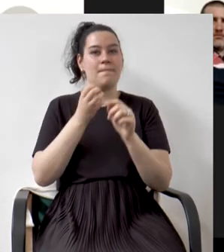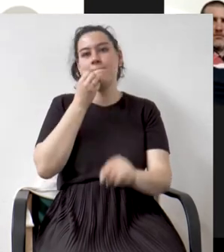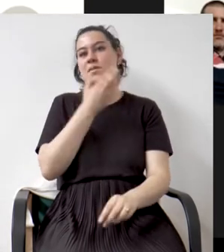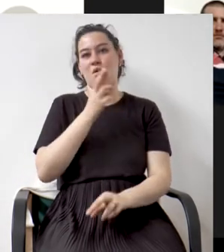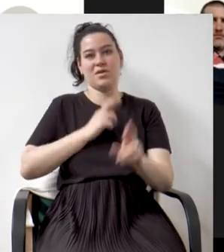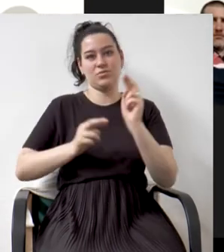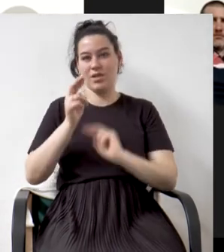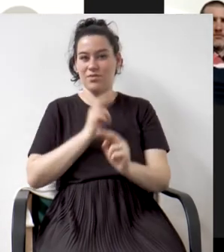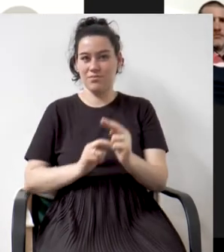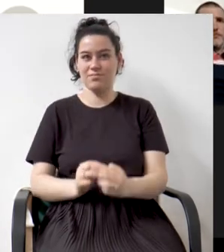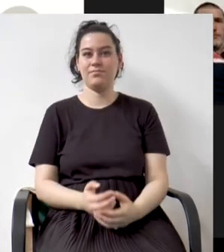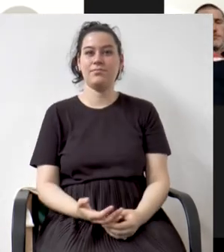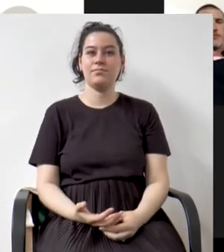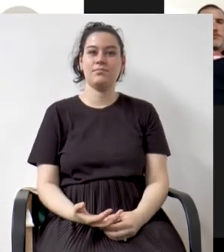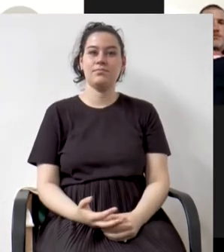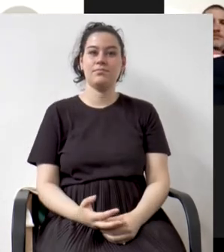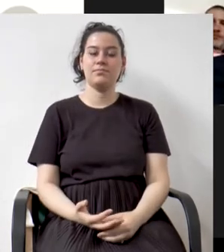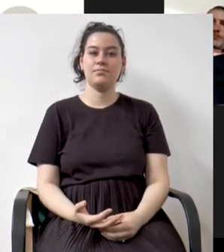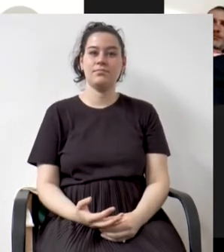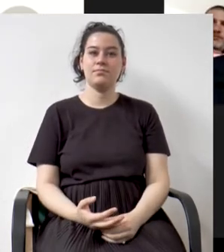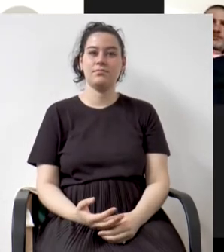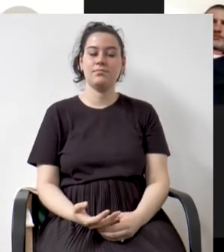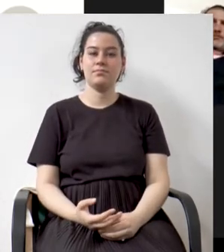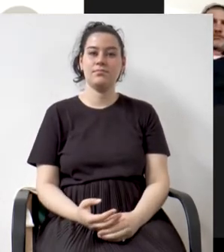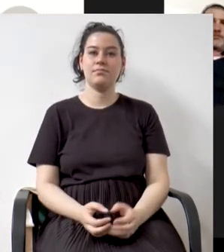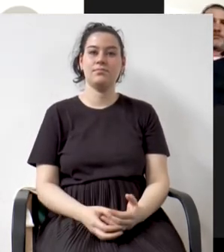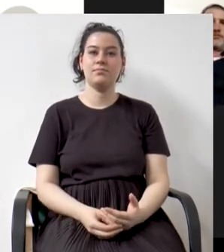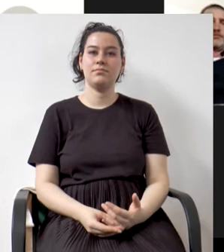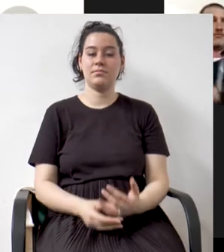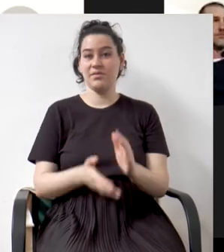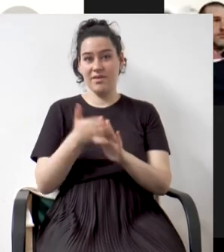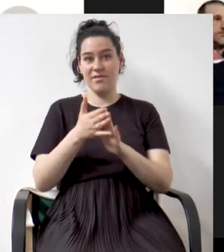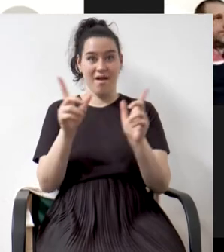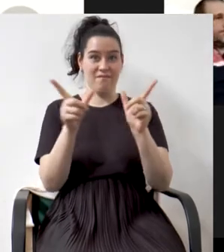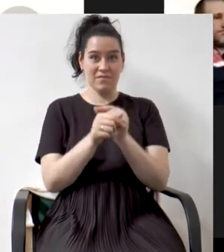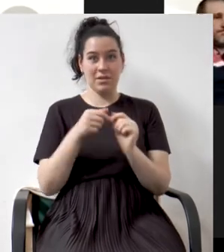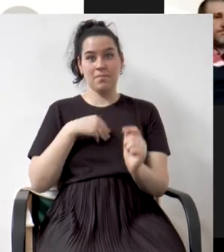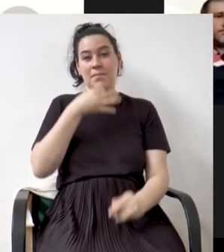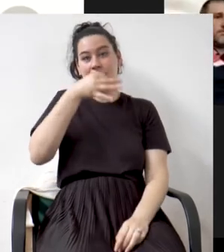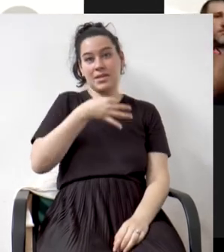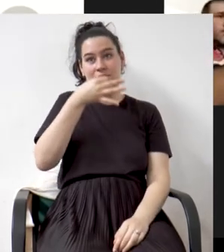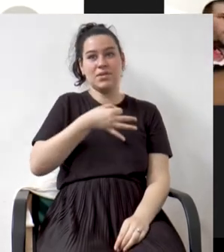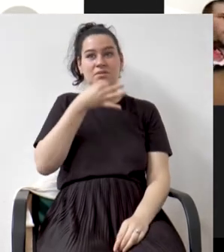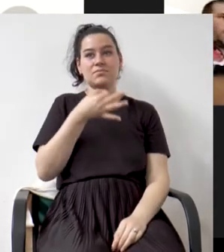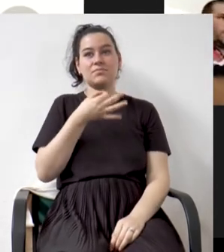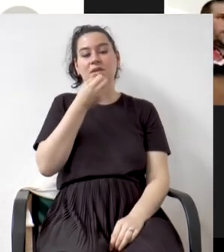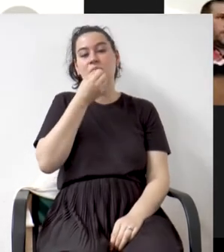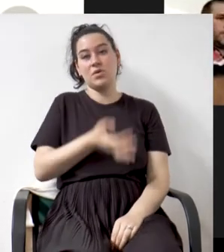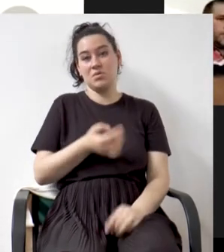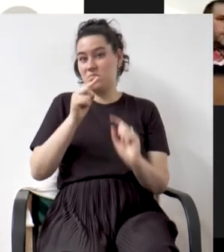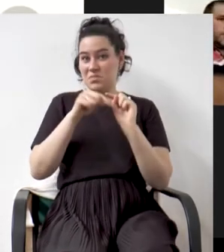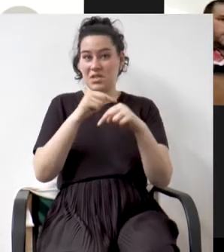mejores resultados. Así que voy dejando por ahí la participación. Y bueno,